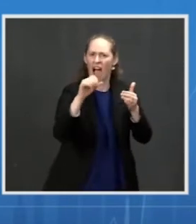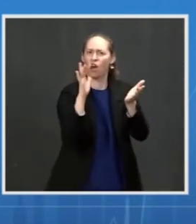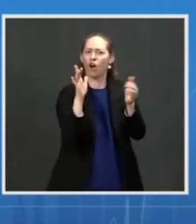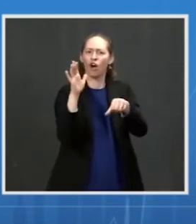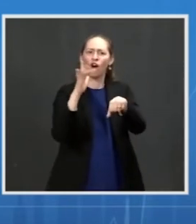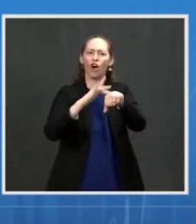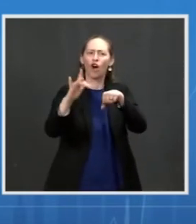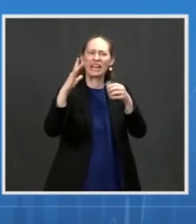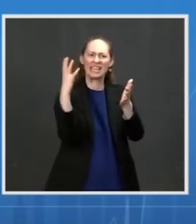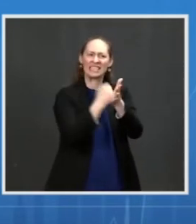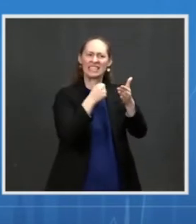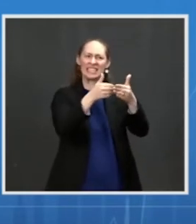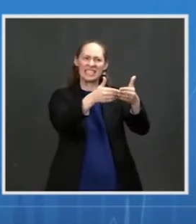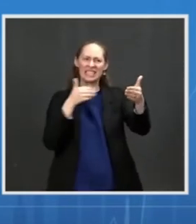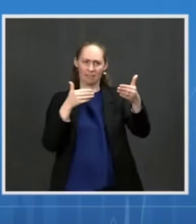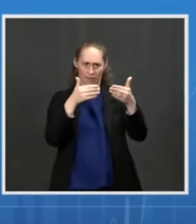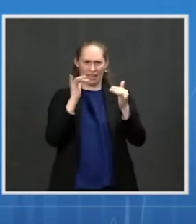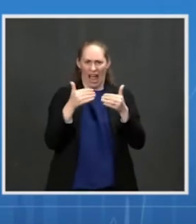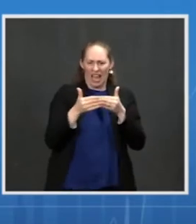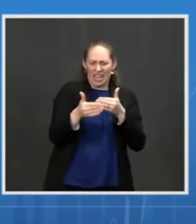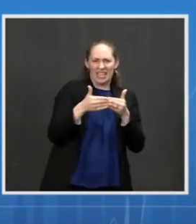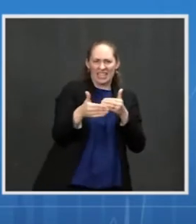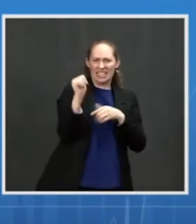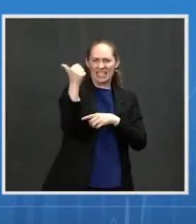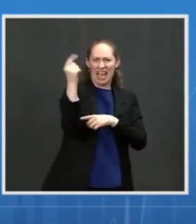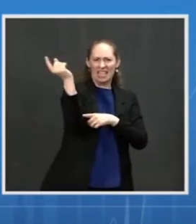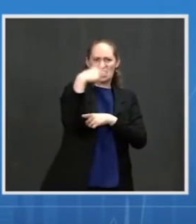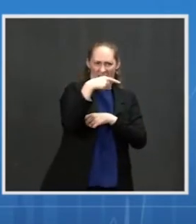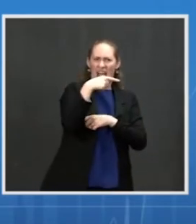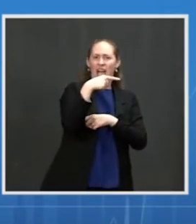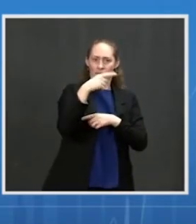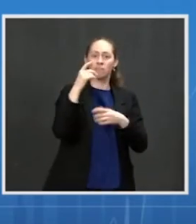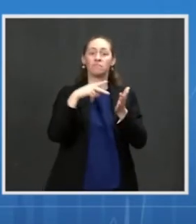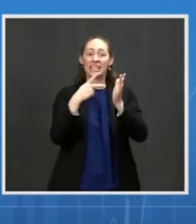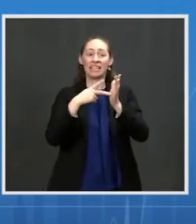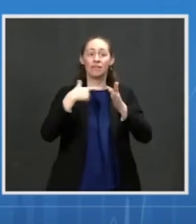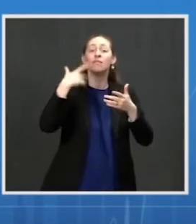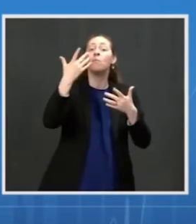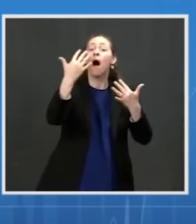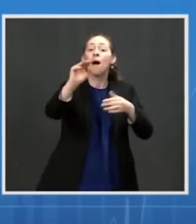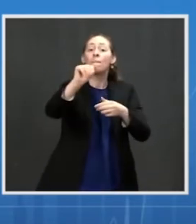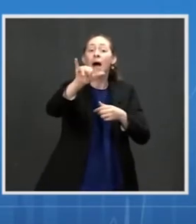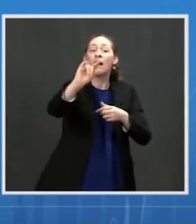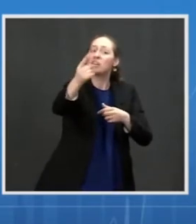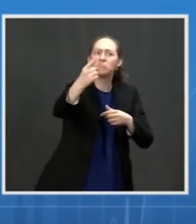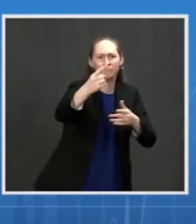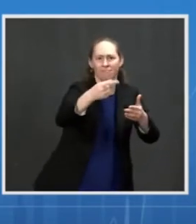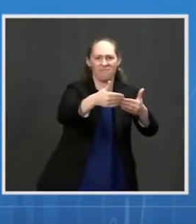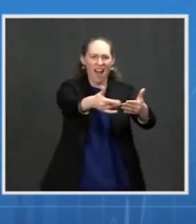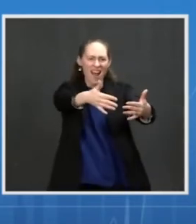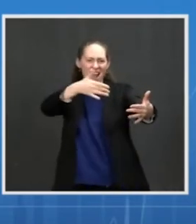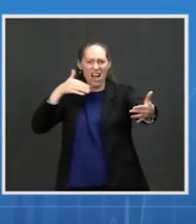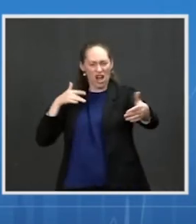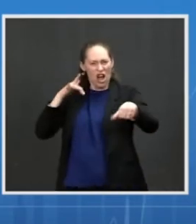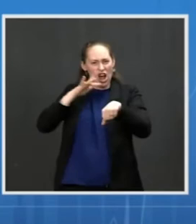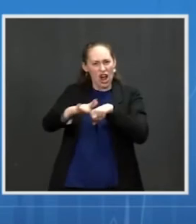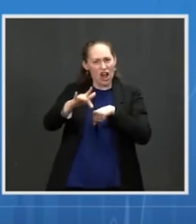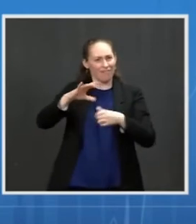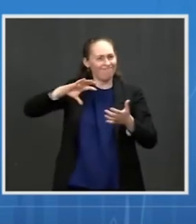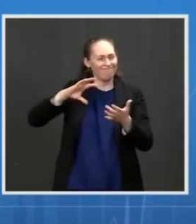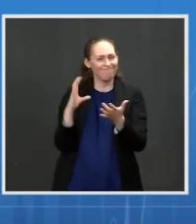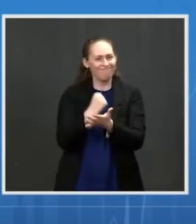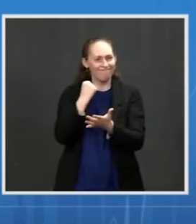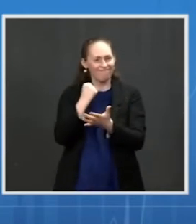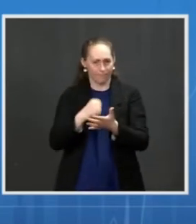10 días y antes del lapso original del primero de mayo nuestro programa de vacunación está funcionando se está acelerando y